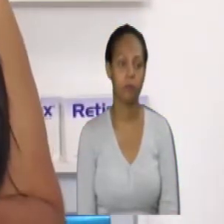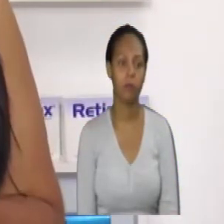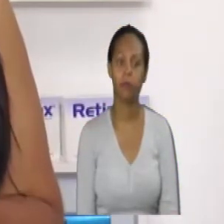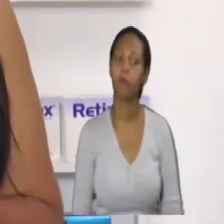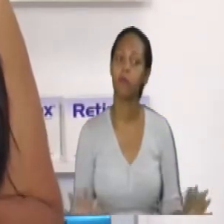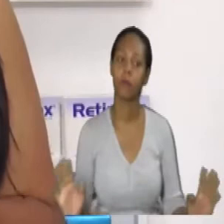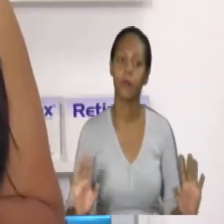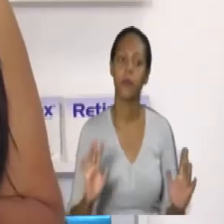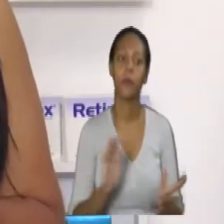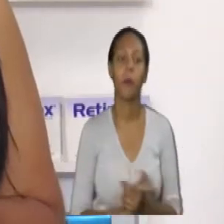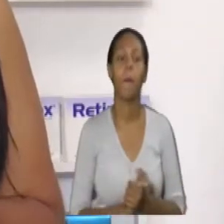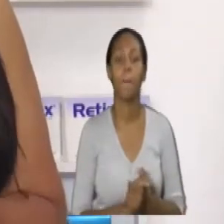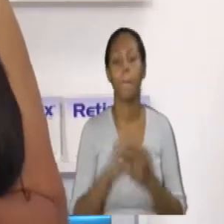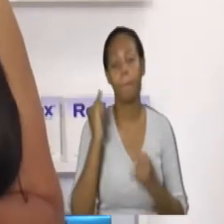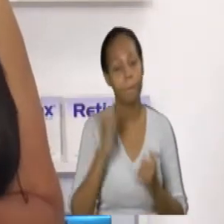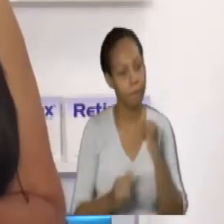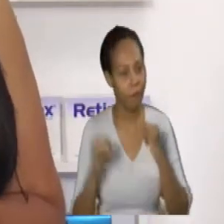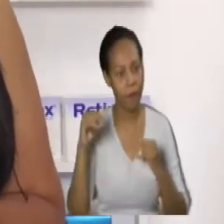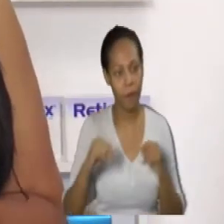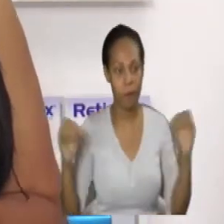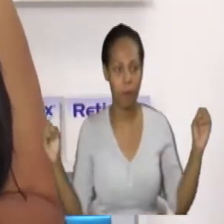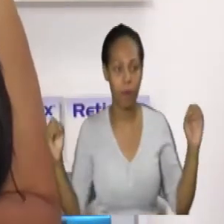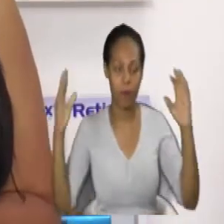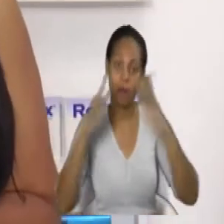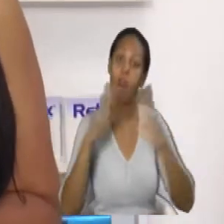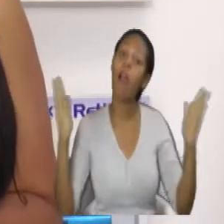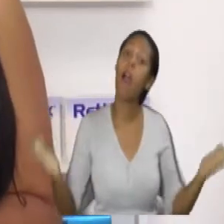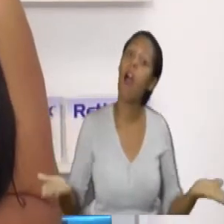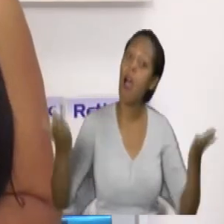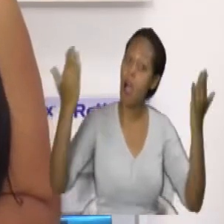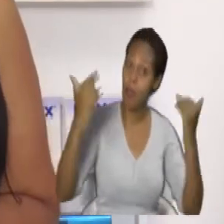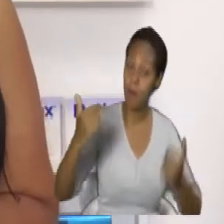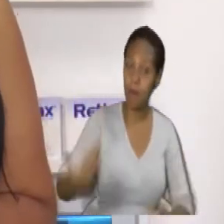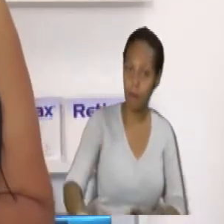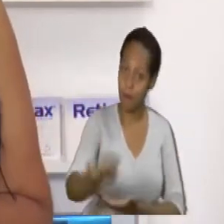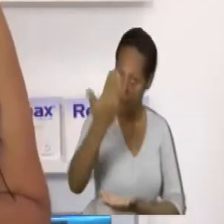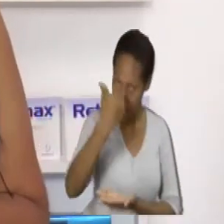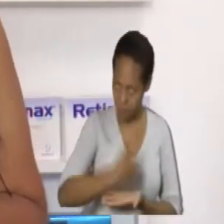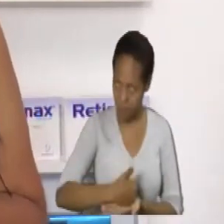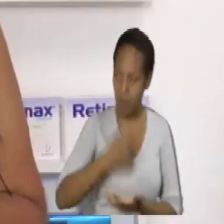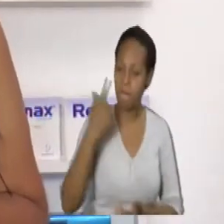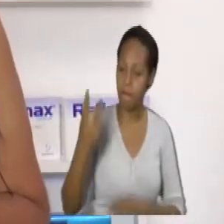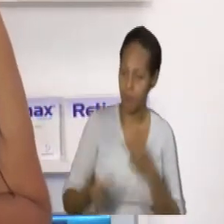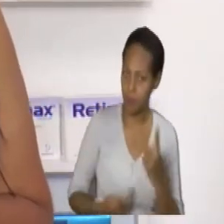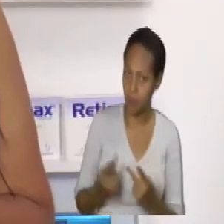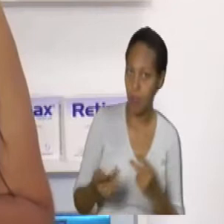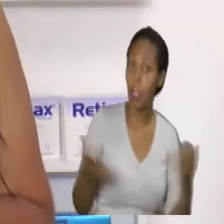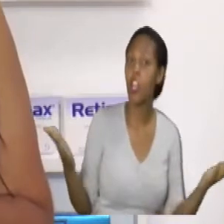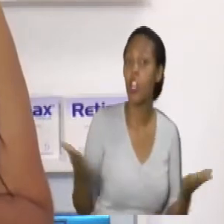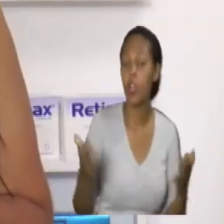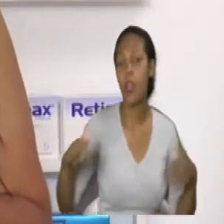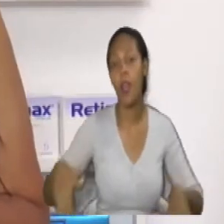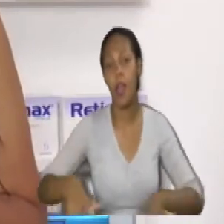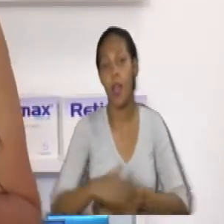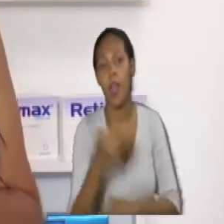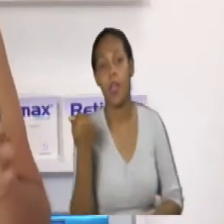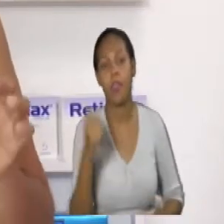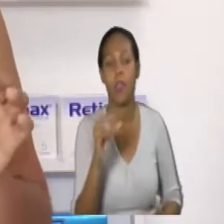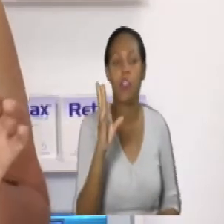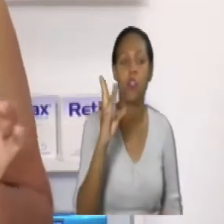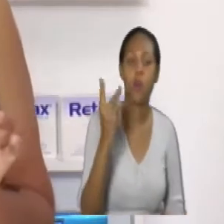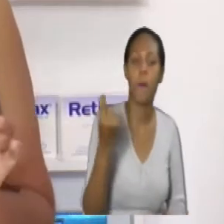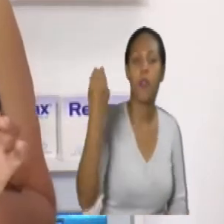Recta final de nuestro programa. Los invitamos a todos ustedes a que vengan y nos visiten. Estamos sobre la calle 10, número